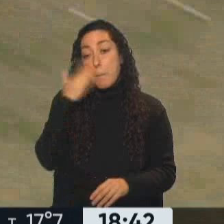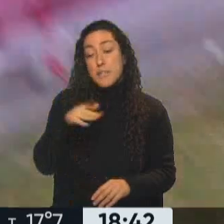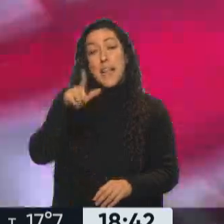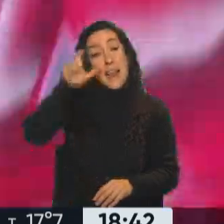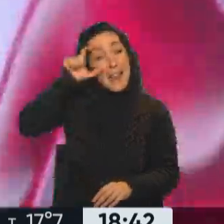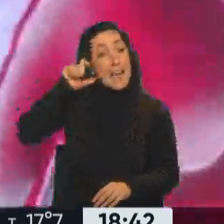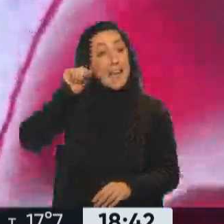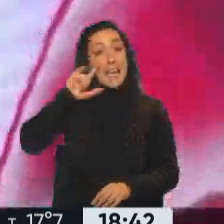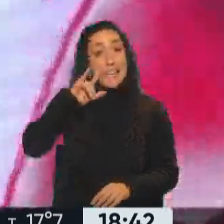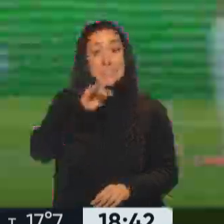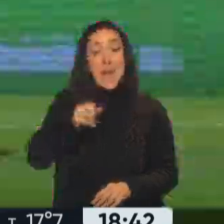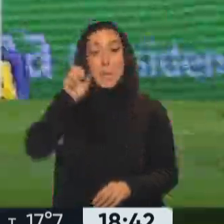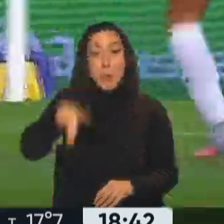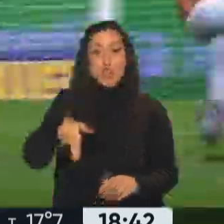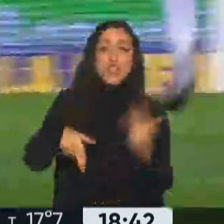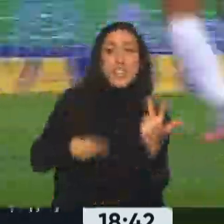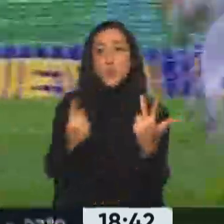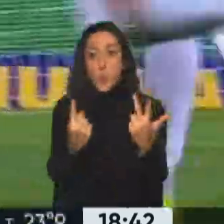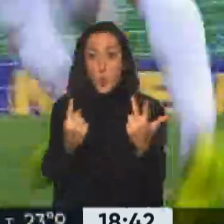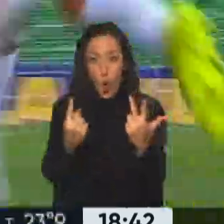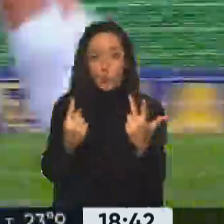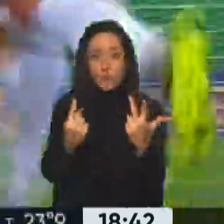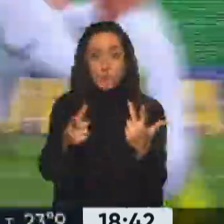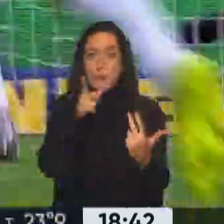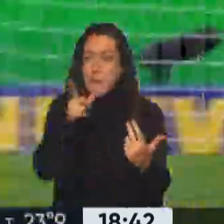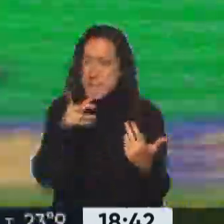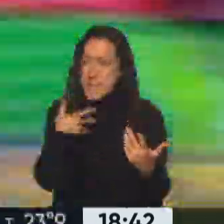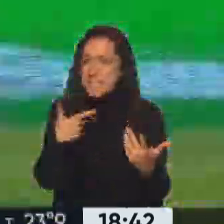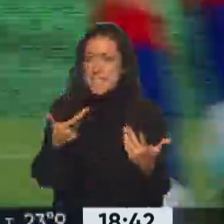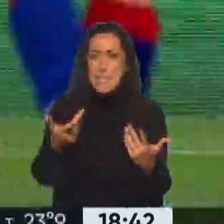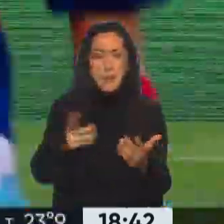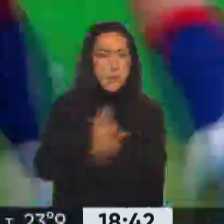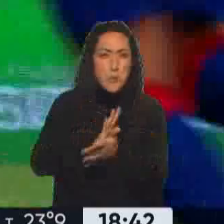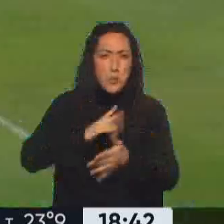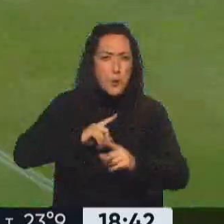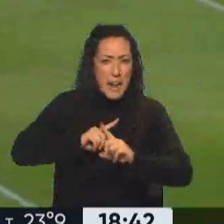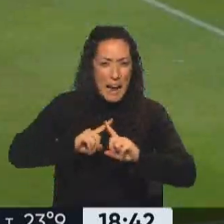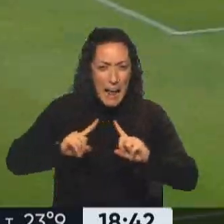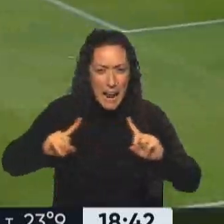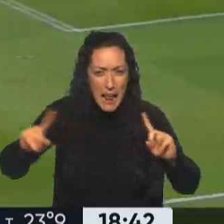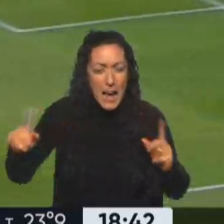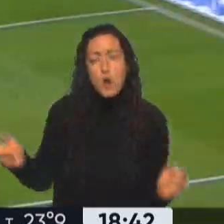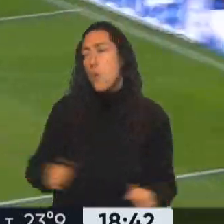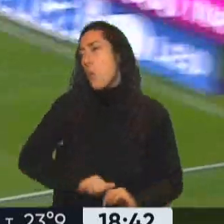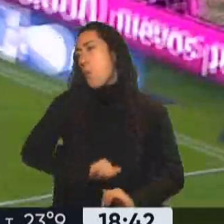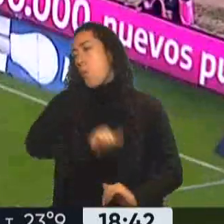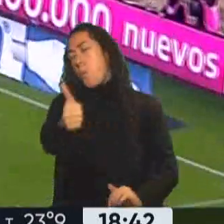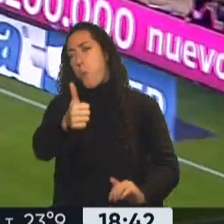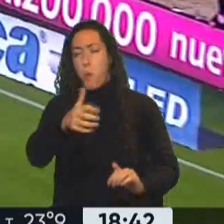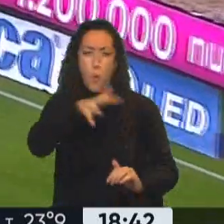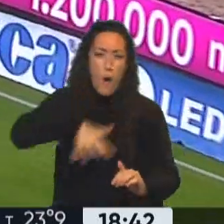Leguizamón, el 3-1. Parecía que la reacción era eterna. Ganamos en